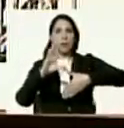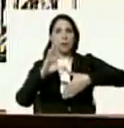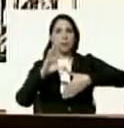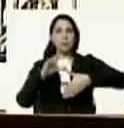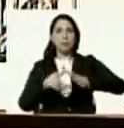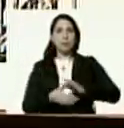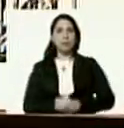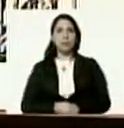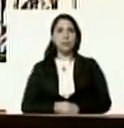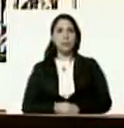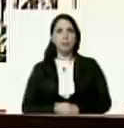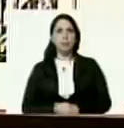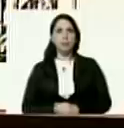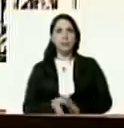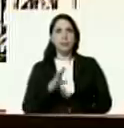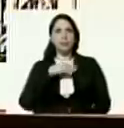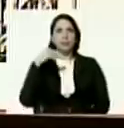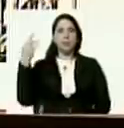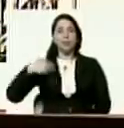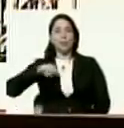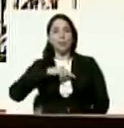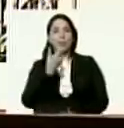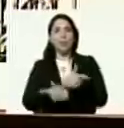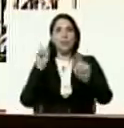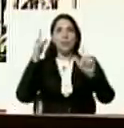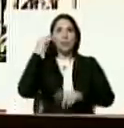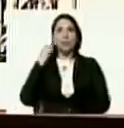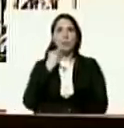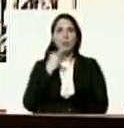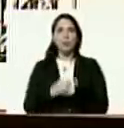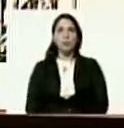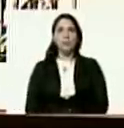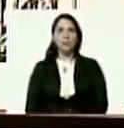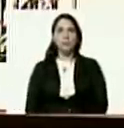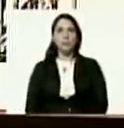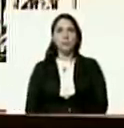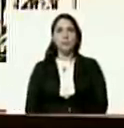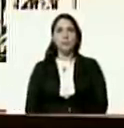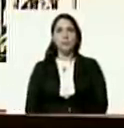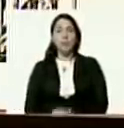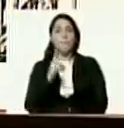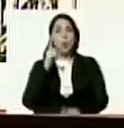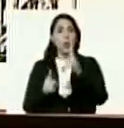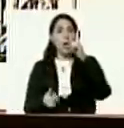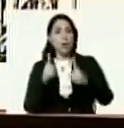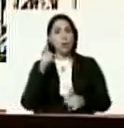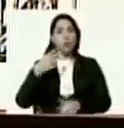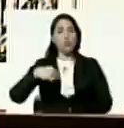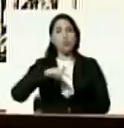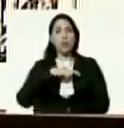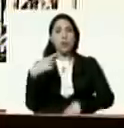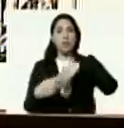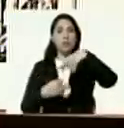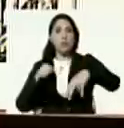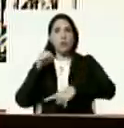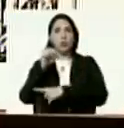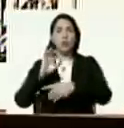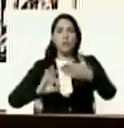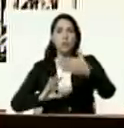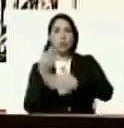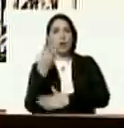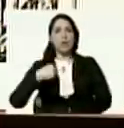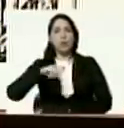el espíritu de nuestro libertador Simón Bolívar. Por algo nuestra revolución, fundada por